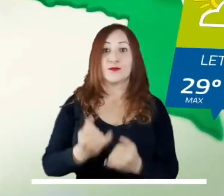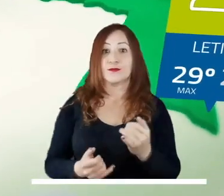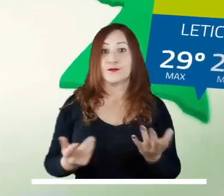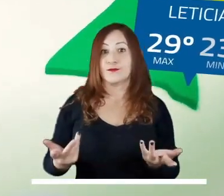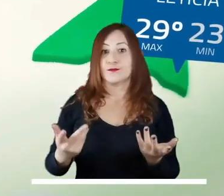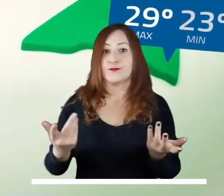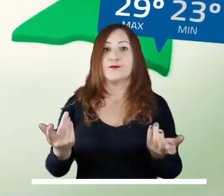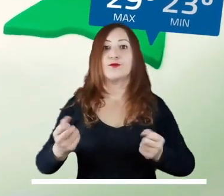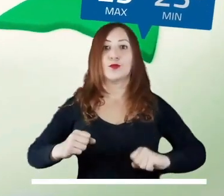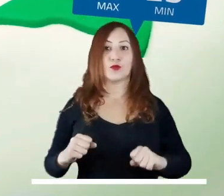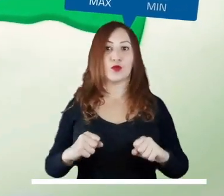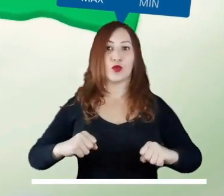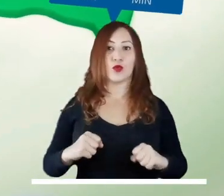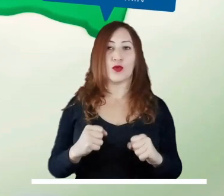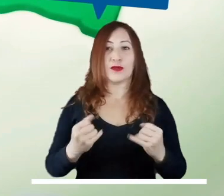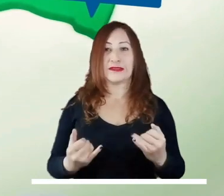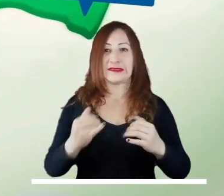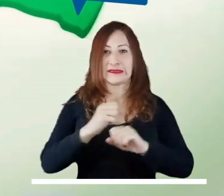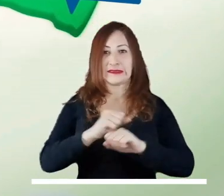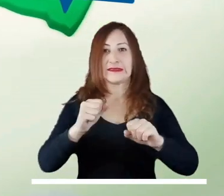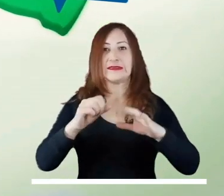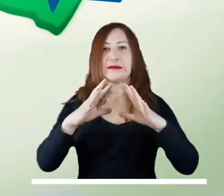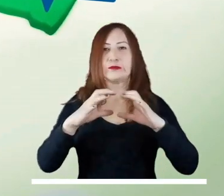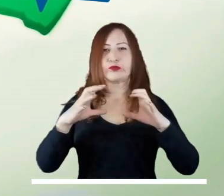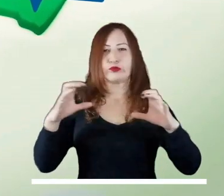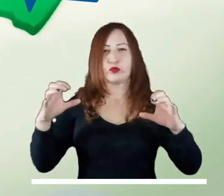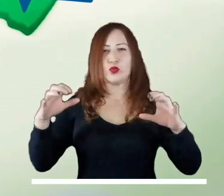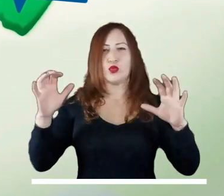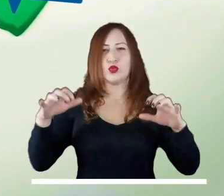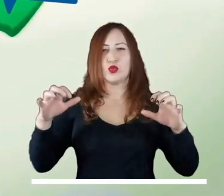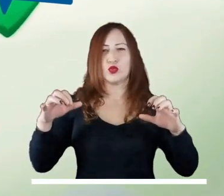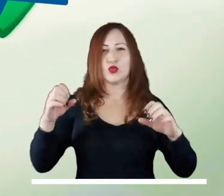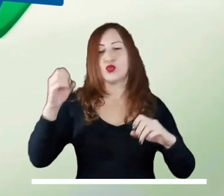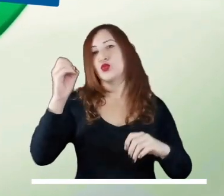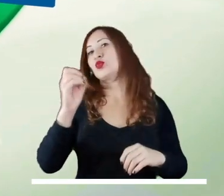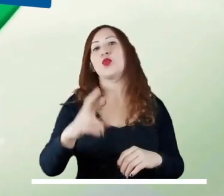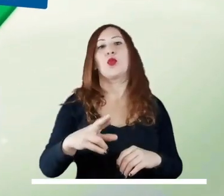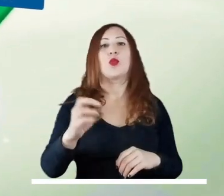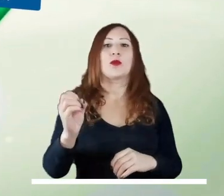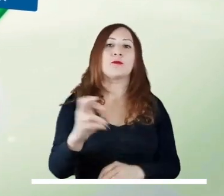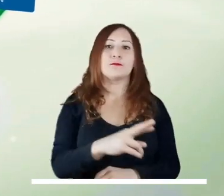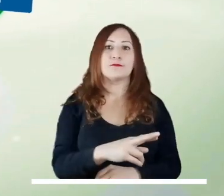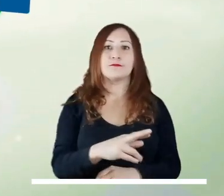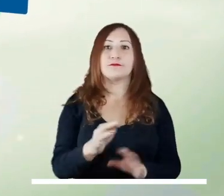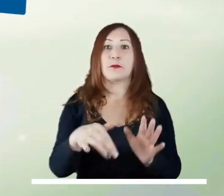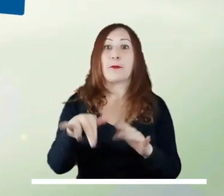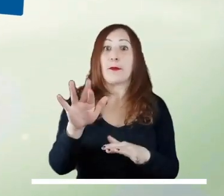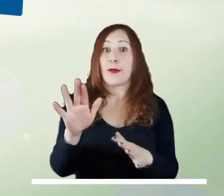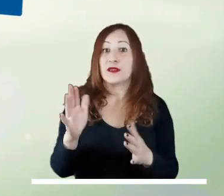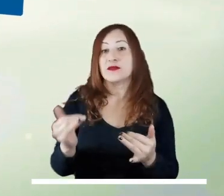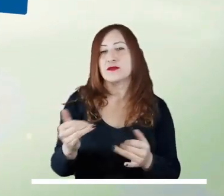activar precipitaciones sectorizadas en Amazonas, Baupés, Guaviare y zonas de piedemonte.